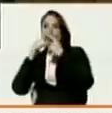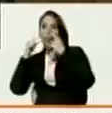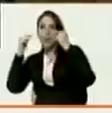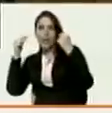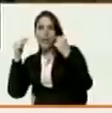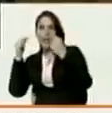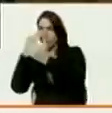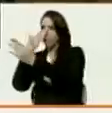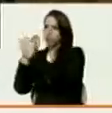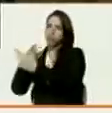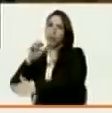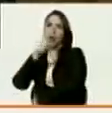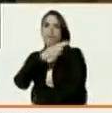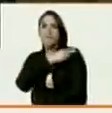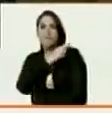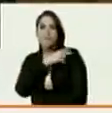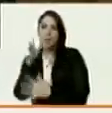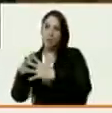norte.